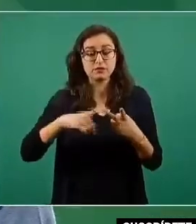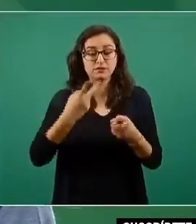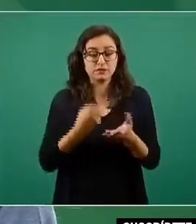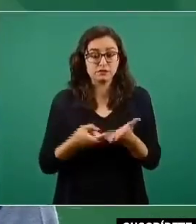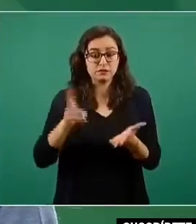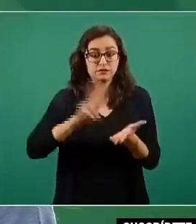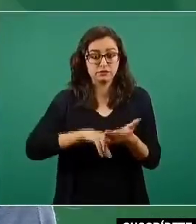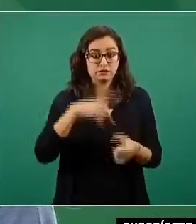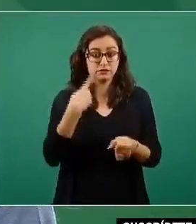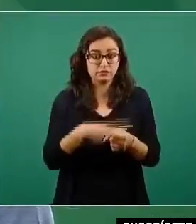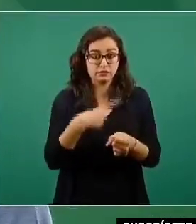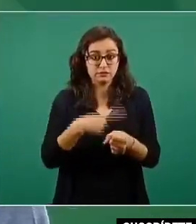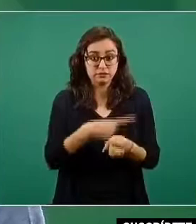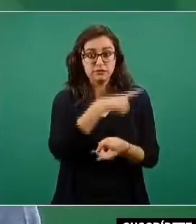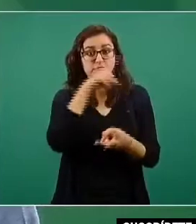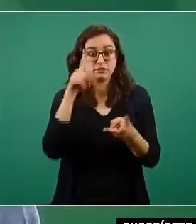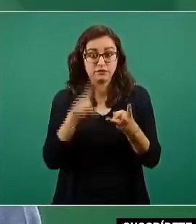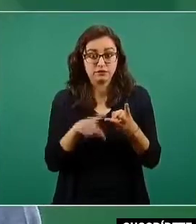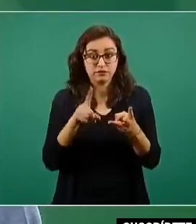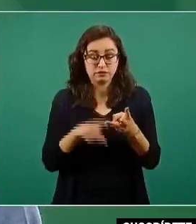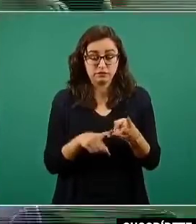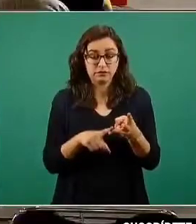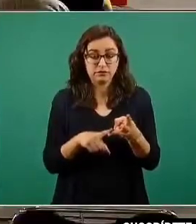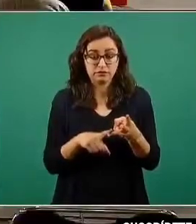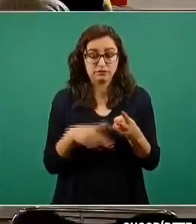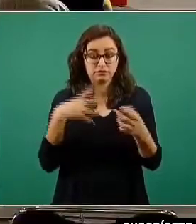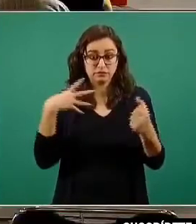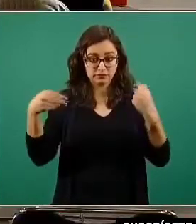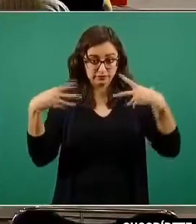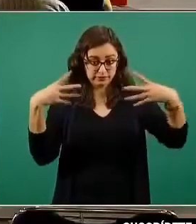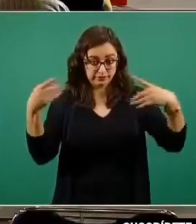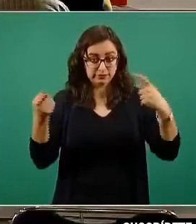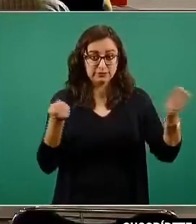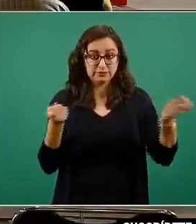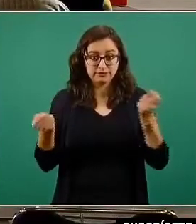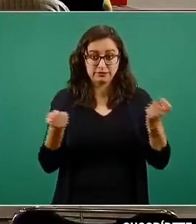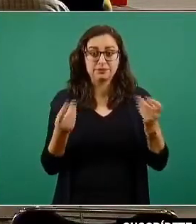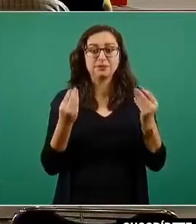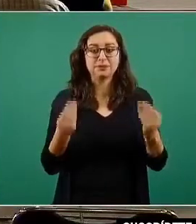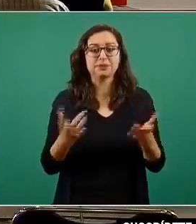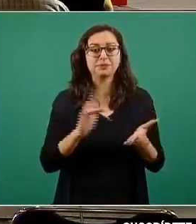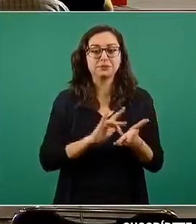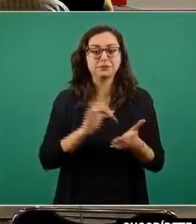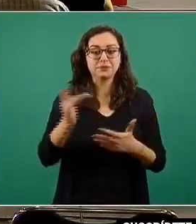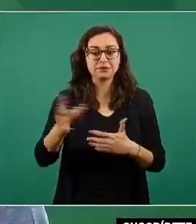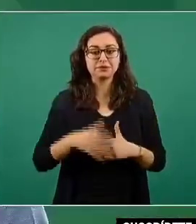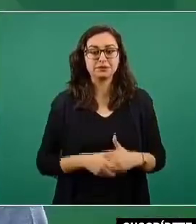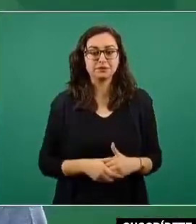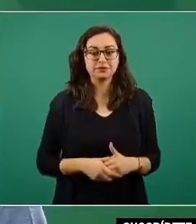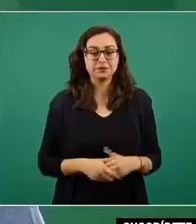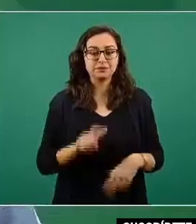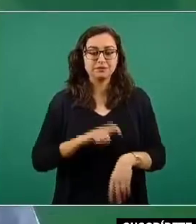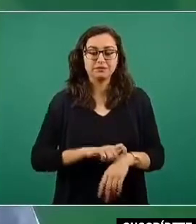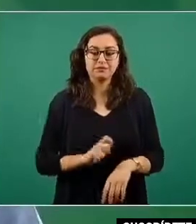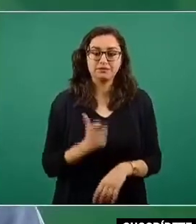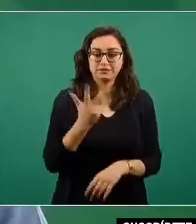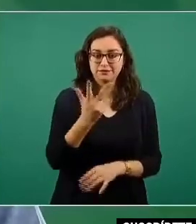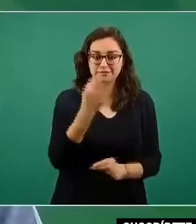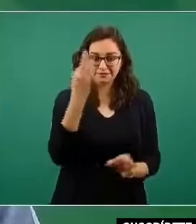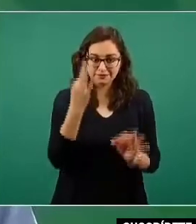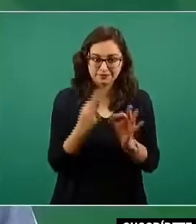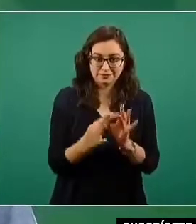comorbilidades y la priorización de control epidémico. Muchas gracias. Muy bien, son las 20 horas en punto,